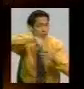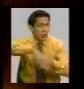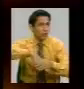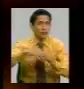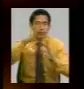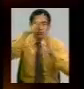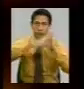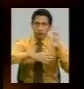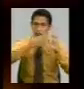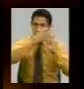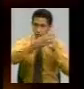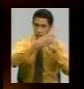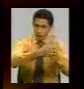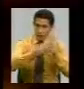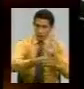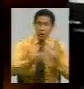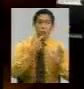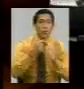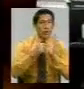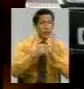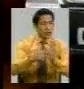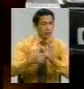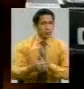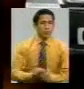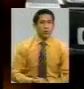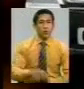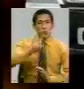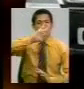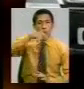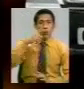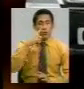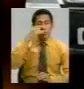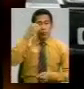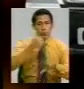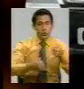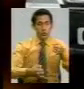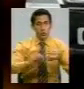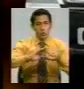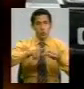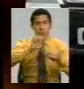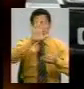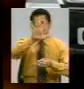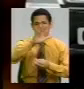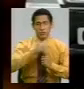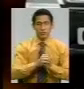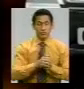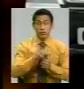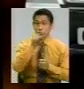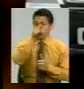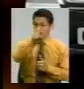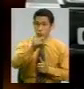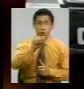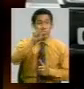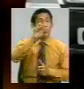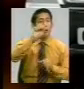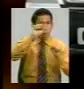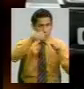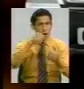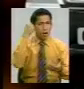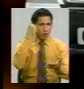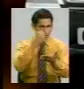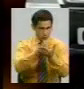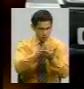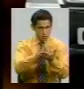del calendario de dígitos, ejemplo, en junio el último dígito es 5 y si usted cumple los